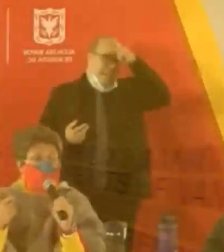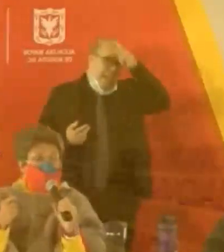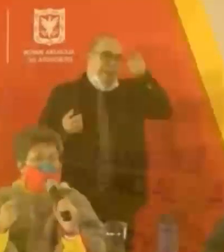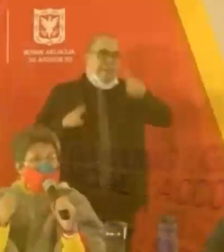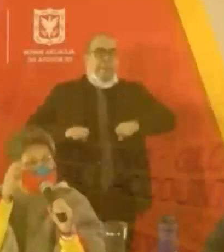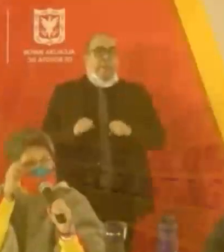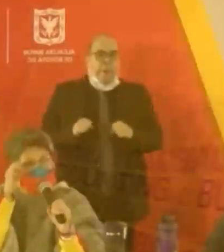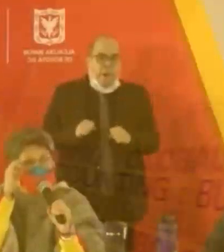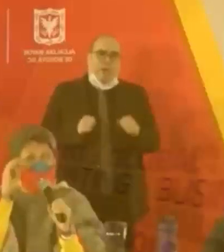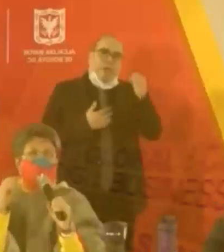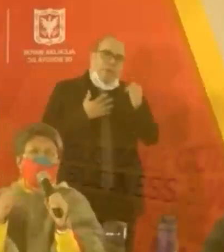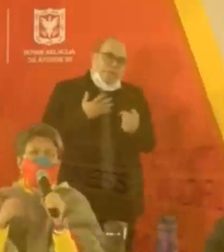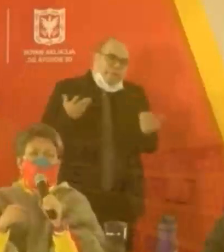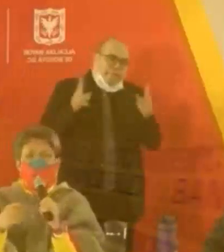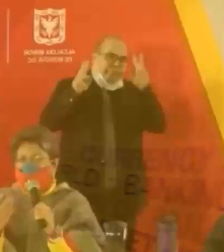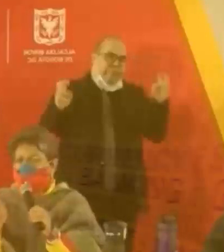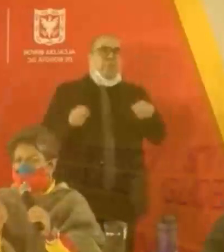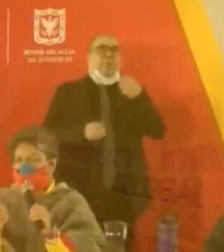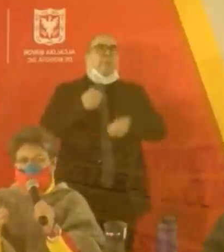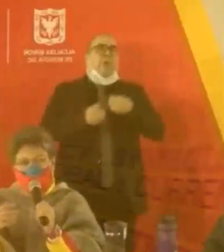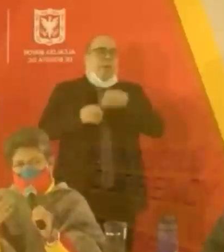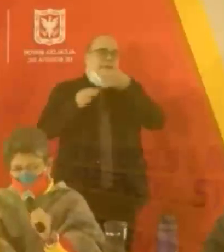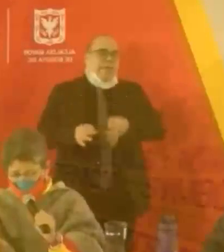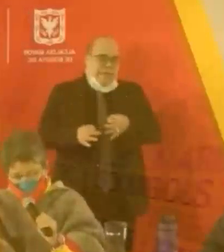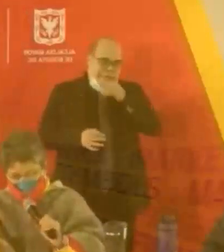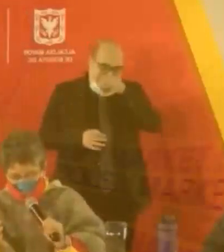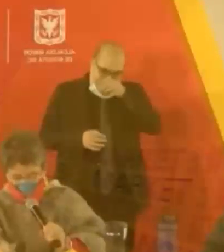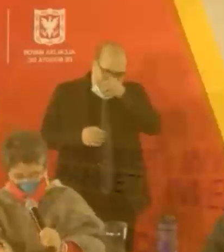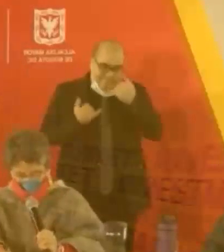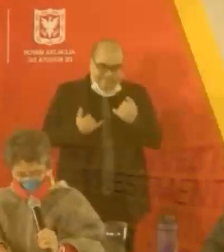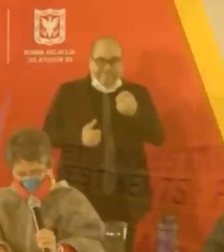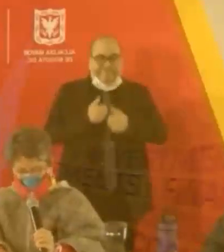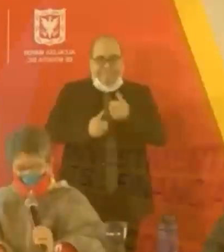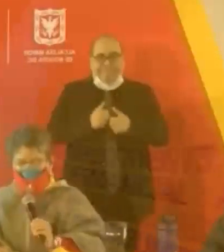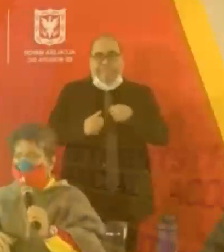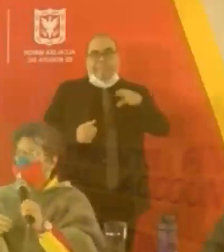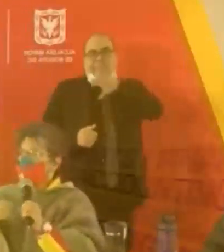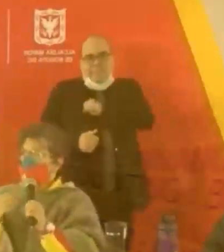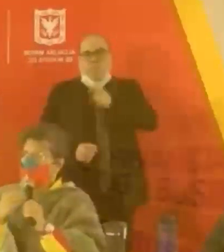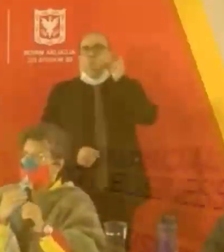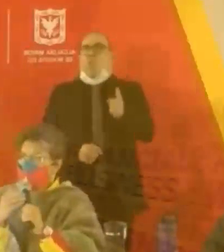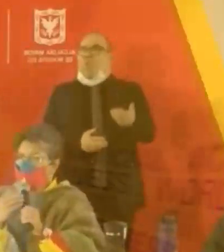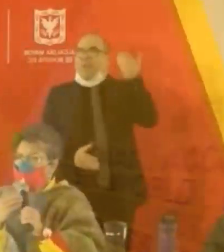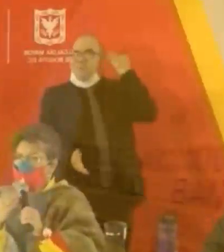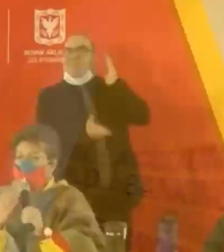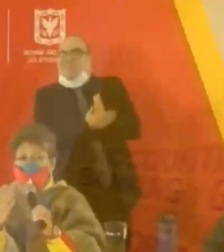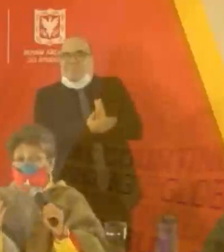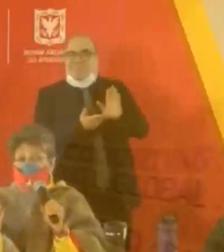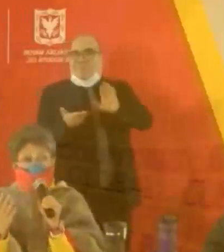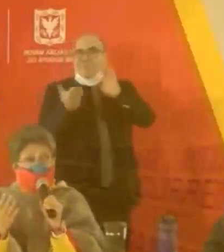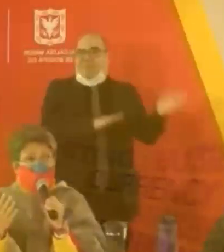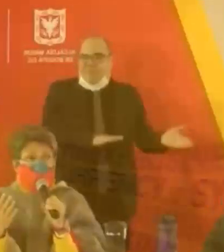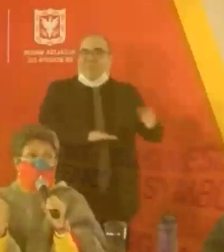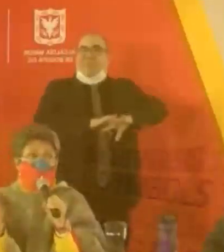había aumentado en su jurisdicción producto pues de la participación de inmigrantes venezolanos, lo cual sin duda pues